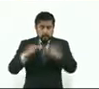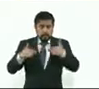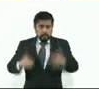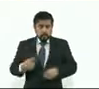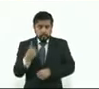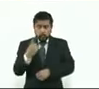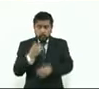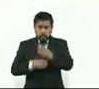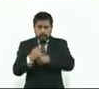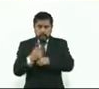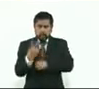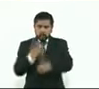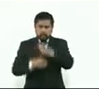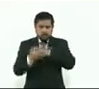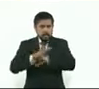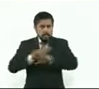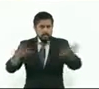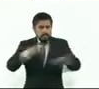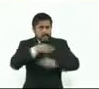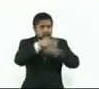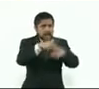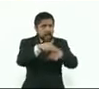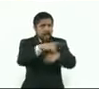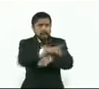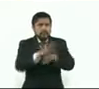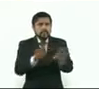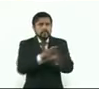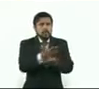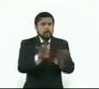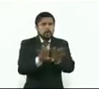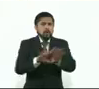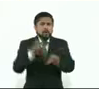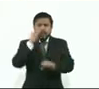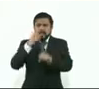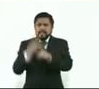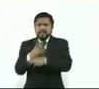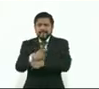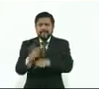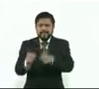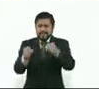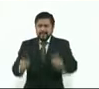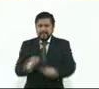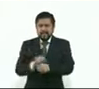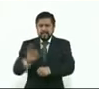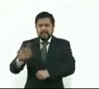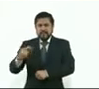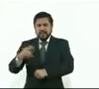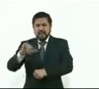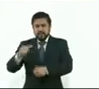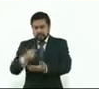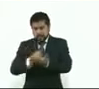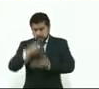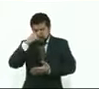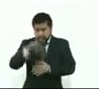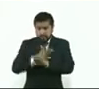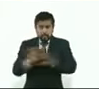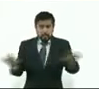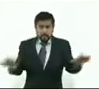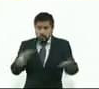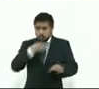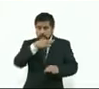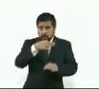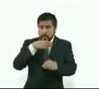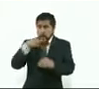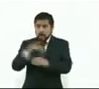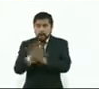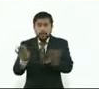pasado varias recomendaciones contra la Secretaría de Seguridad Ciudadana y la Fiscalía. ¿Están elevándose las denuncias